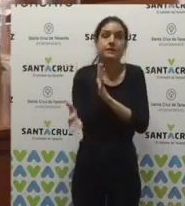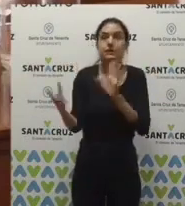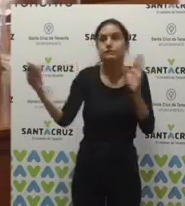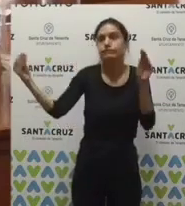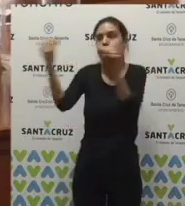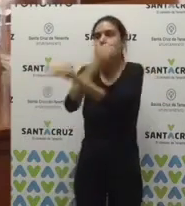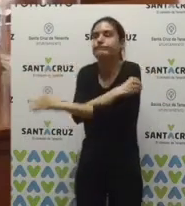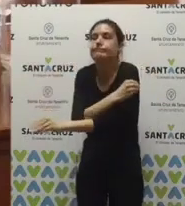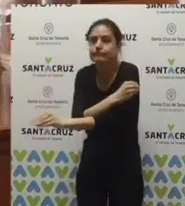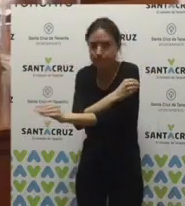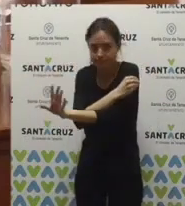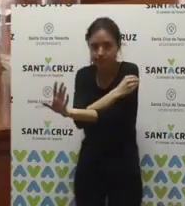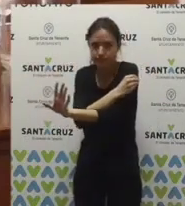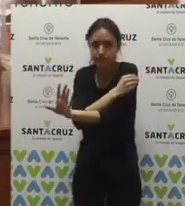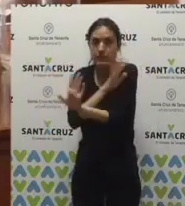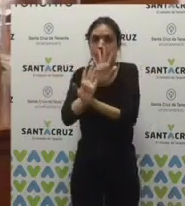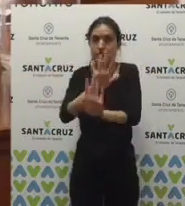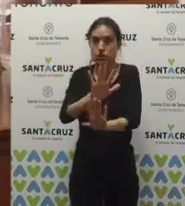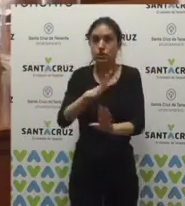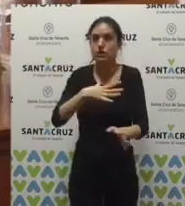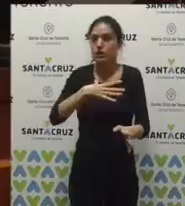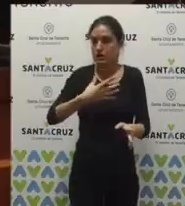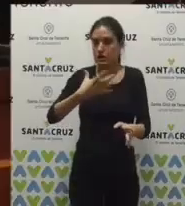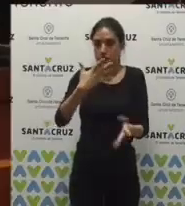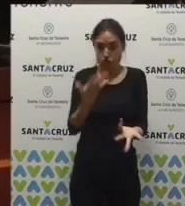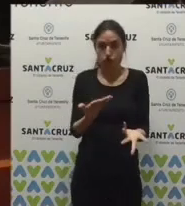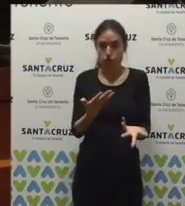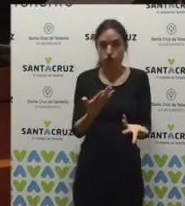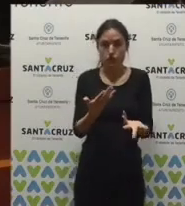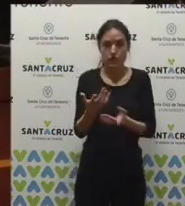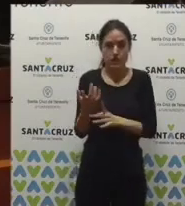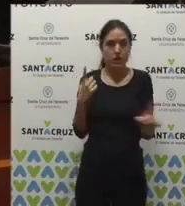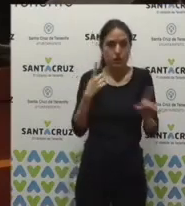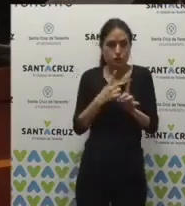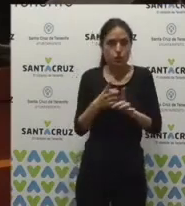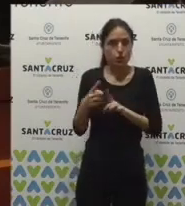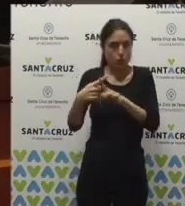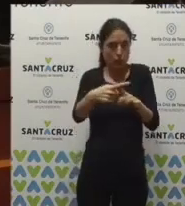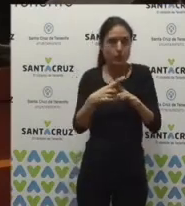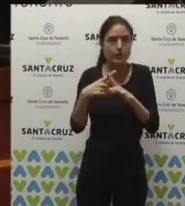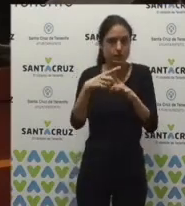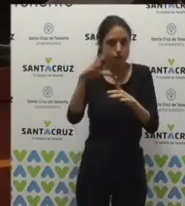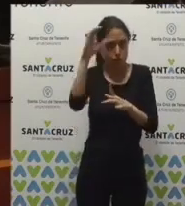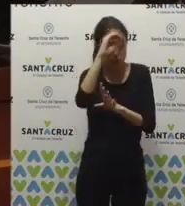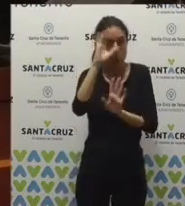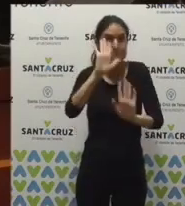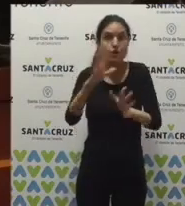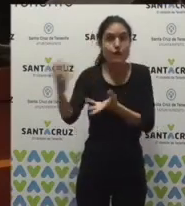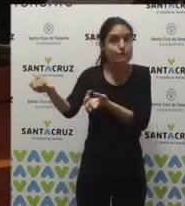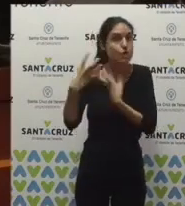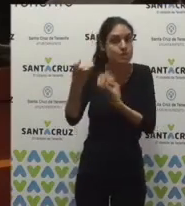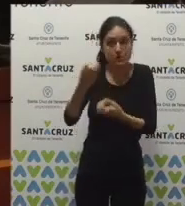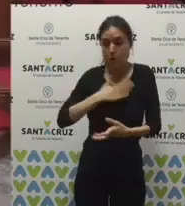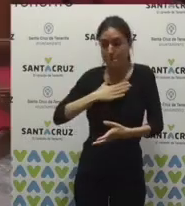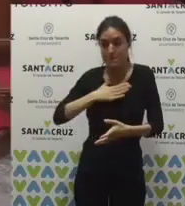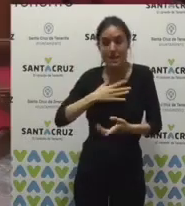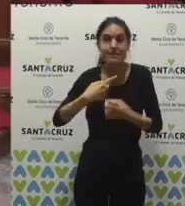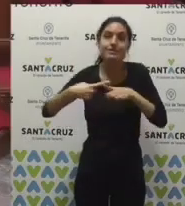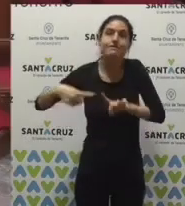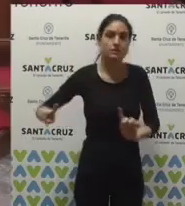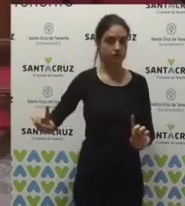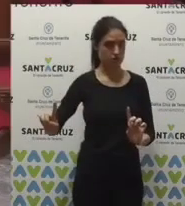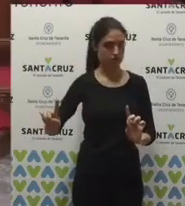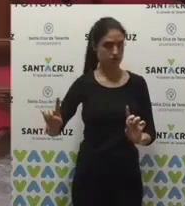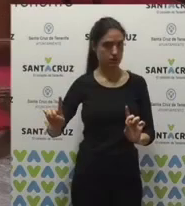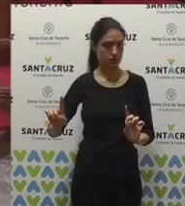llevar otro municipio compartiríamos la oposición y la vivencia y se lo aseguro pero la información que yo tengo no es esta que estamos hablando